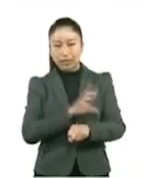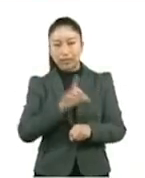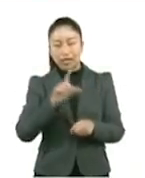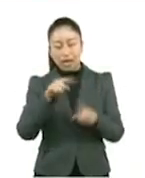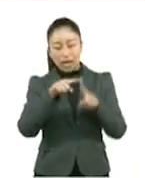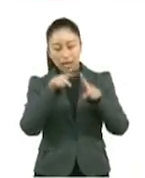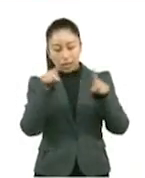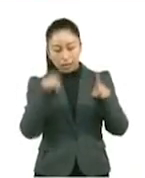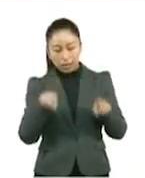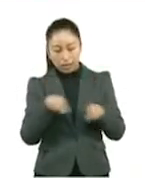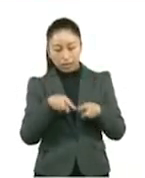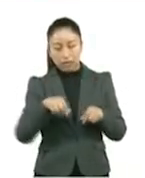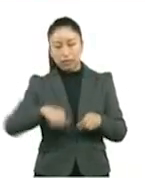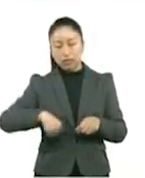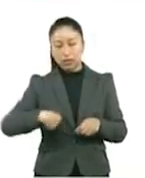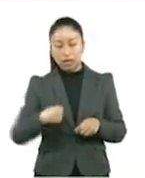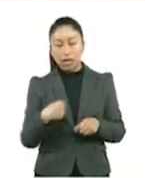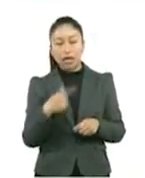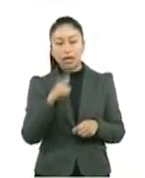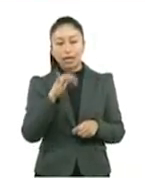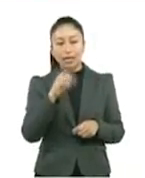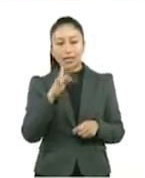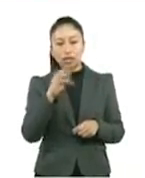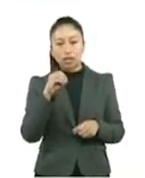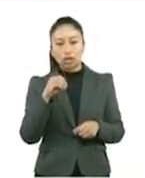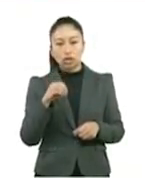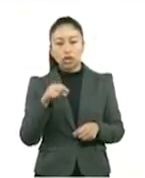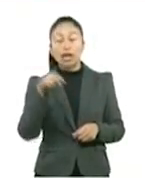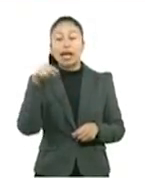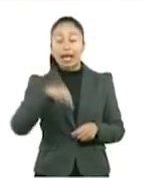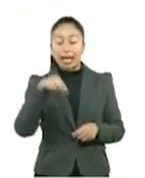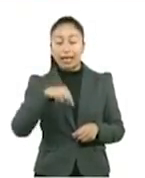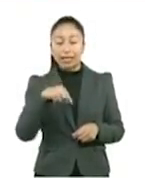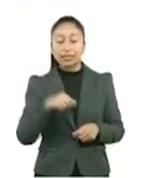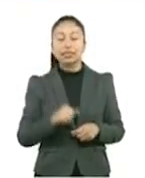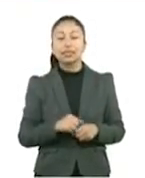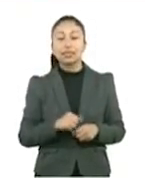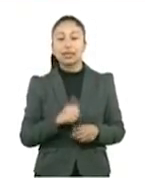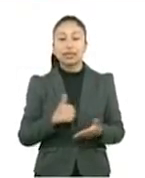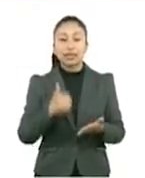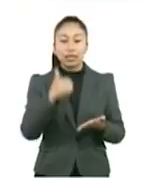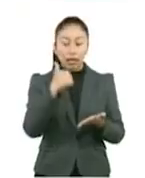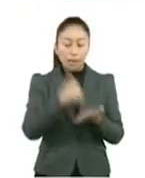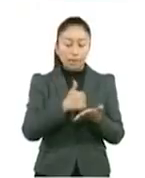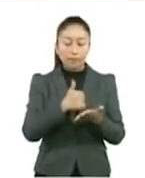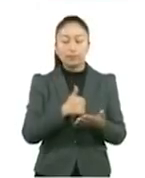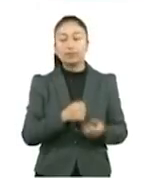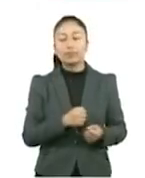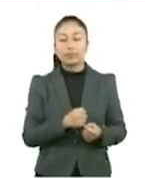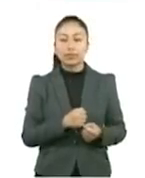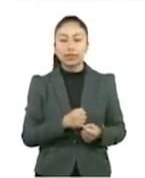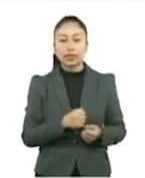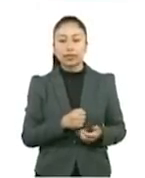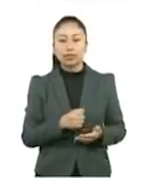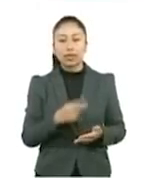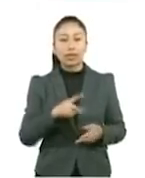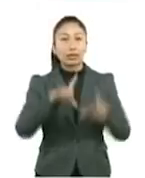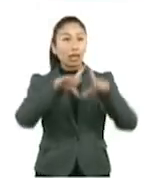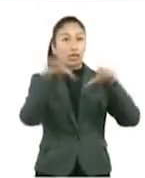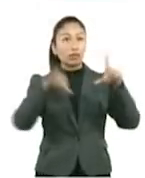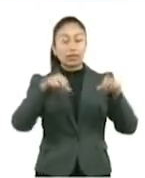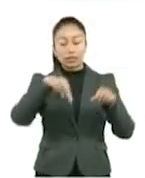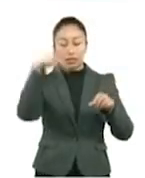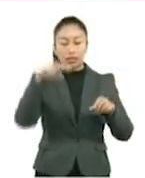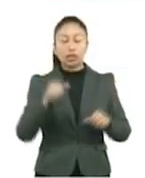aquí en el norte del país hay reservas muy importantes de litio. Y antes de que